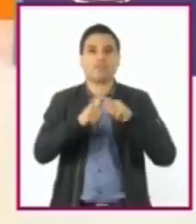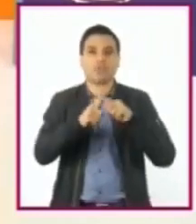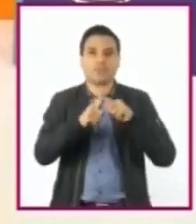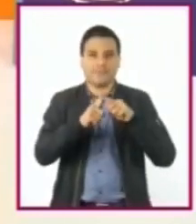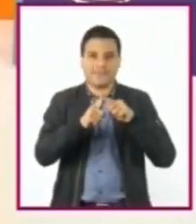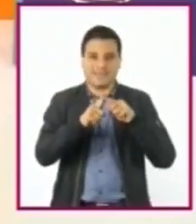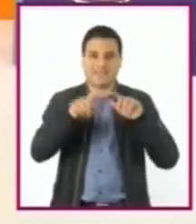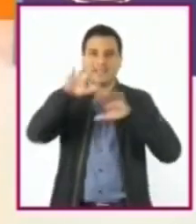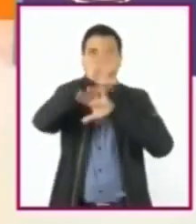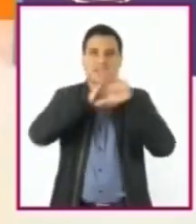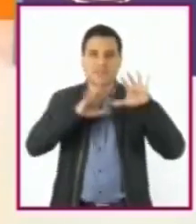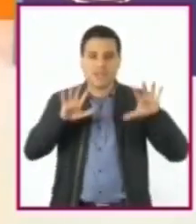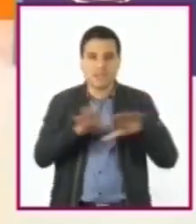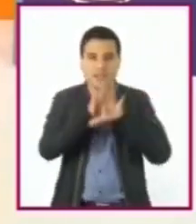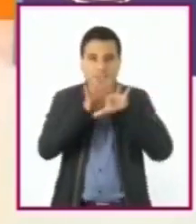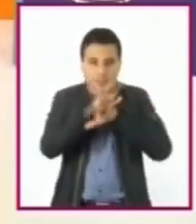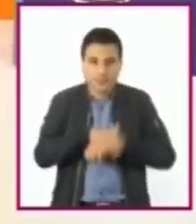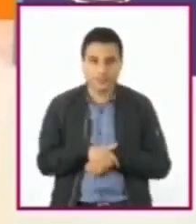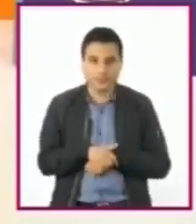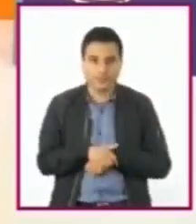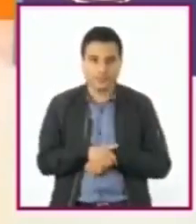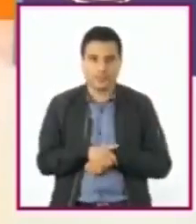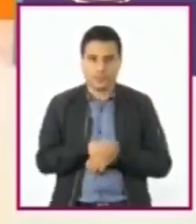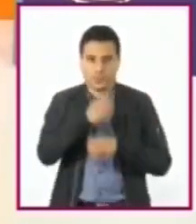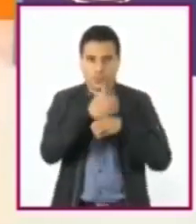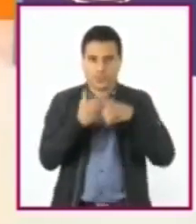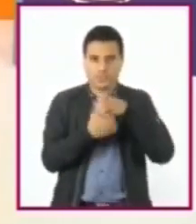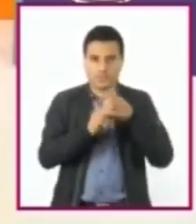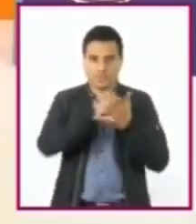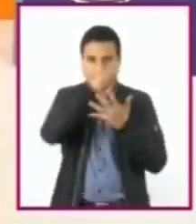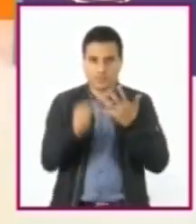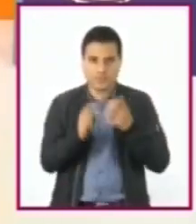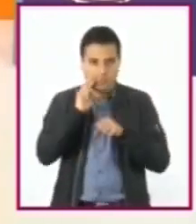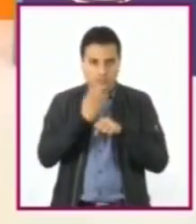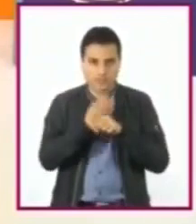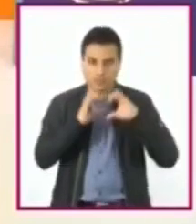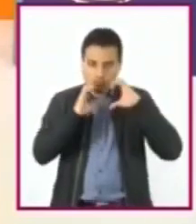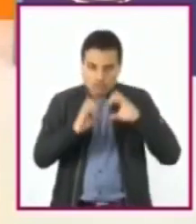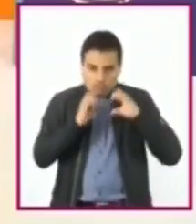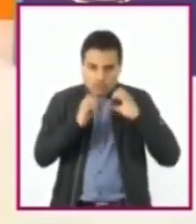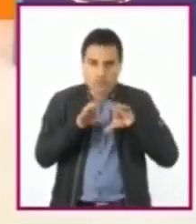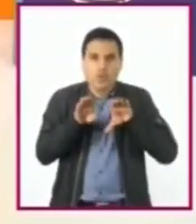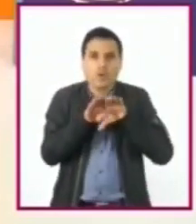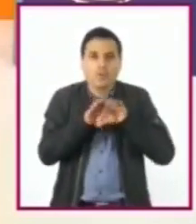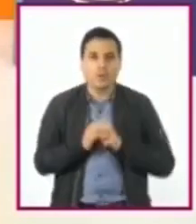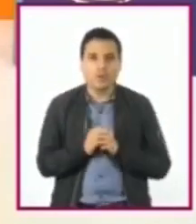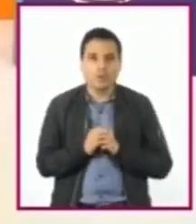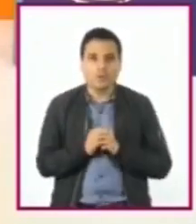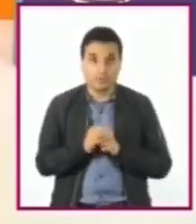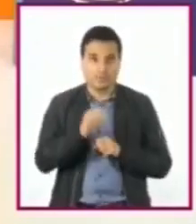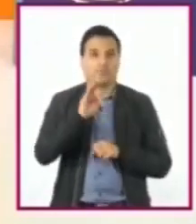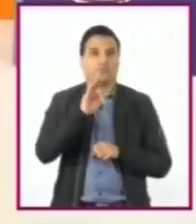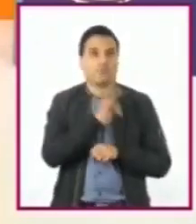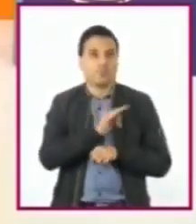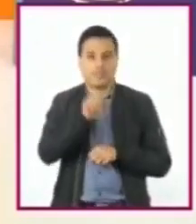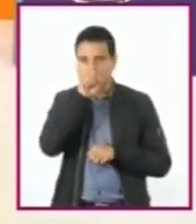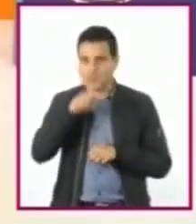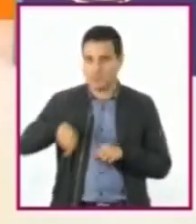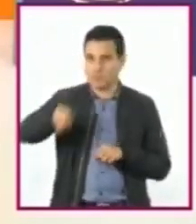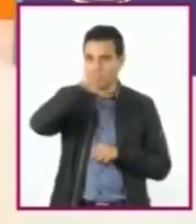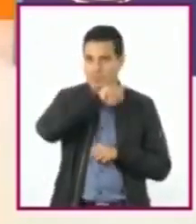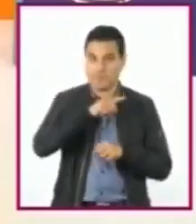utilizar los recursos naturales de manera responsable? Prevenir diferentes riesgos geológicos, conocer